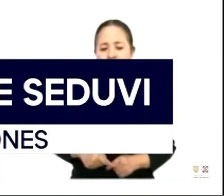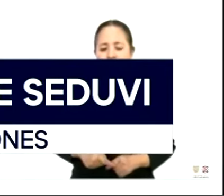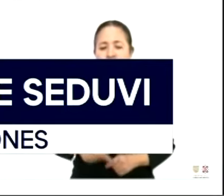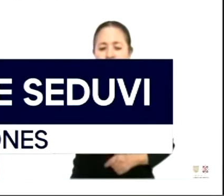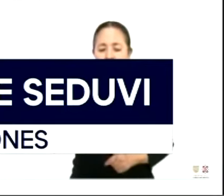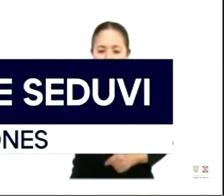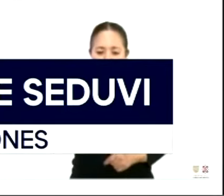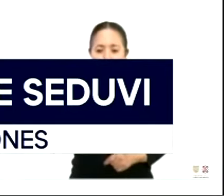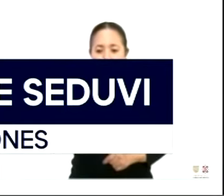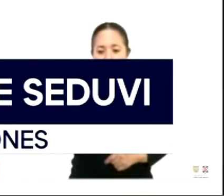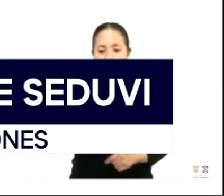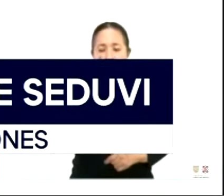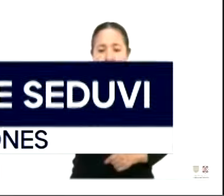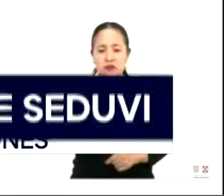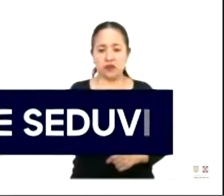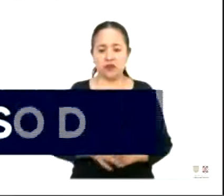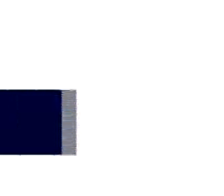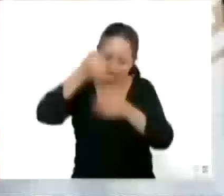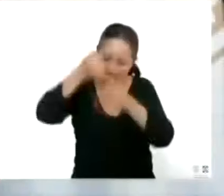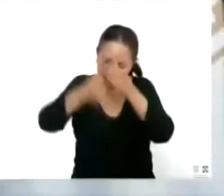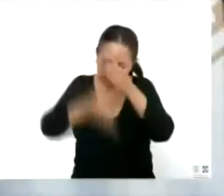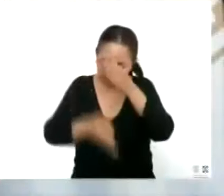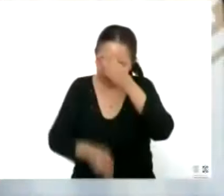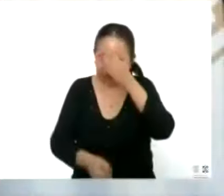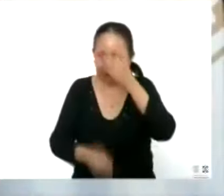para deslindar responsabilidades.